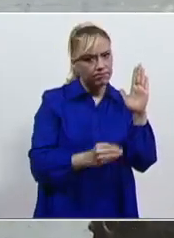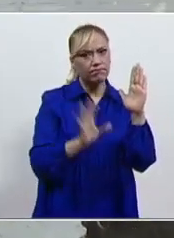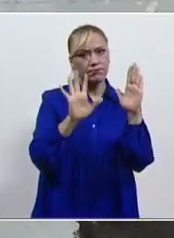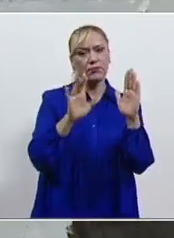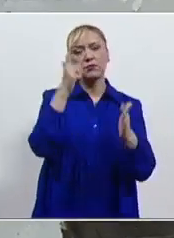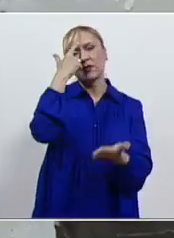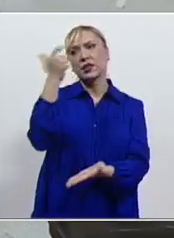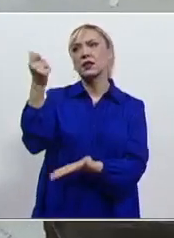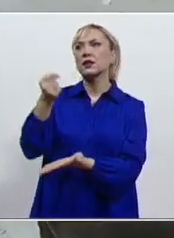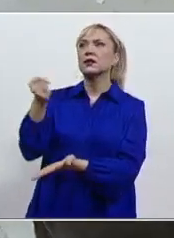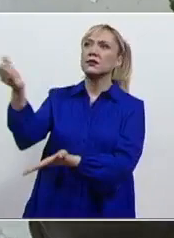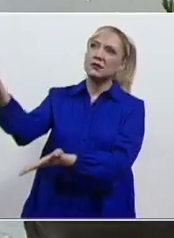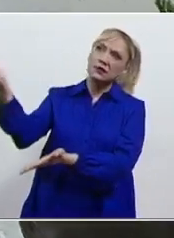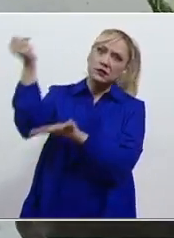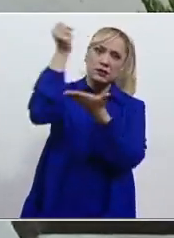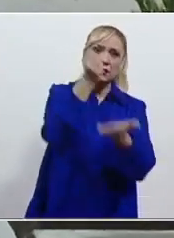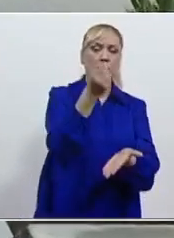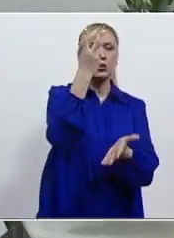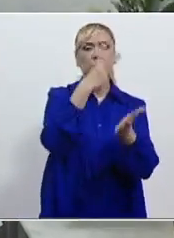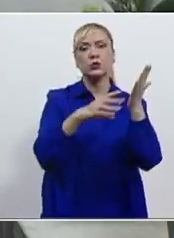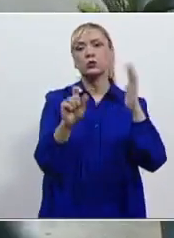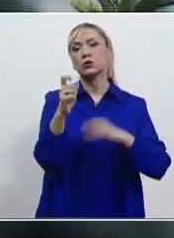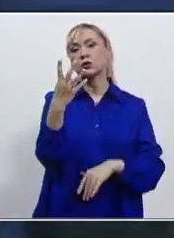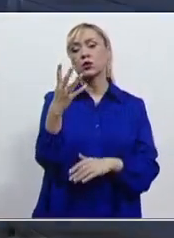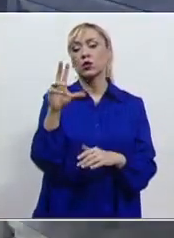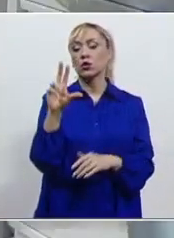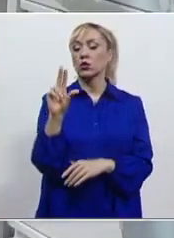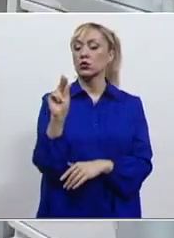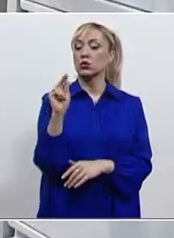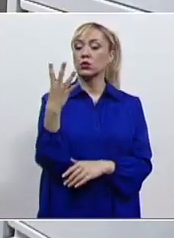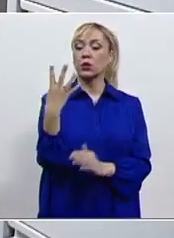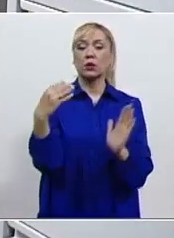para 2024, mismo que asciende a